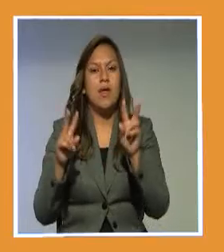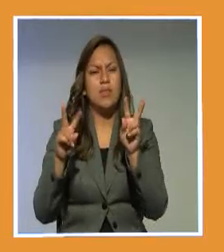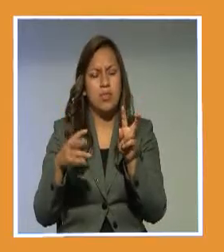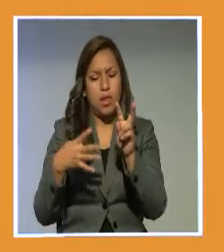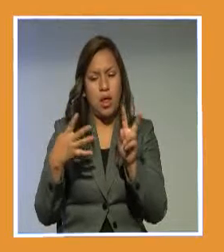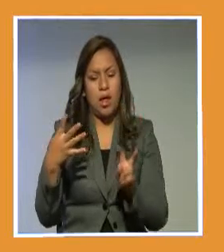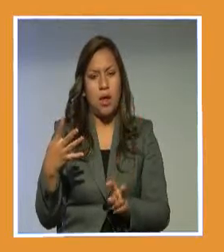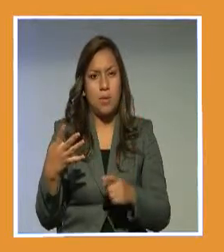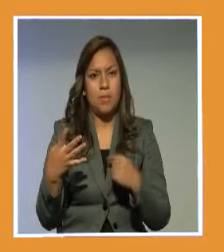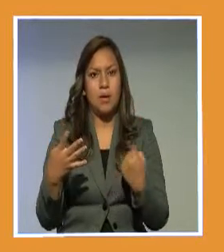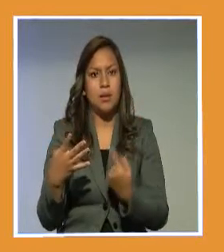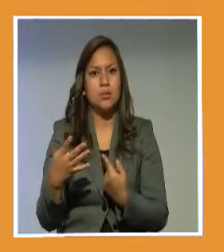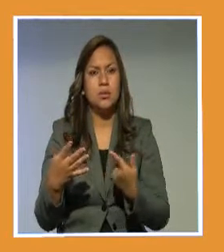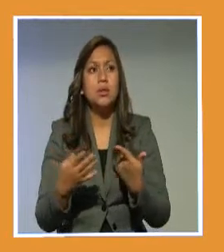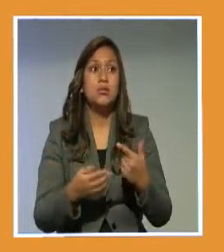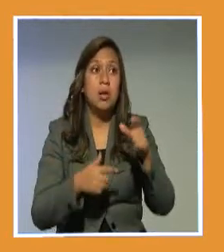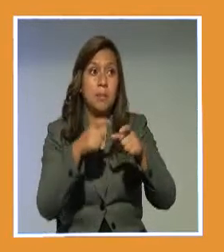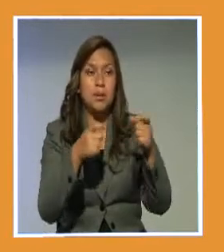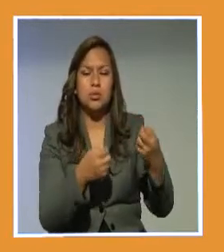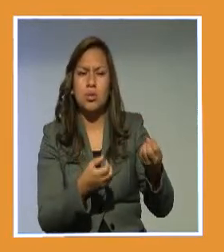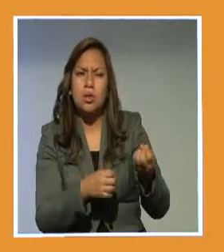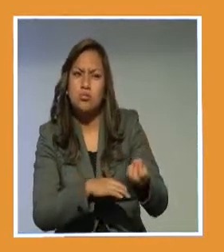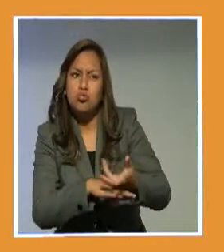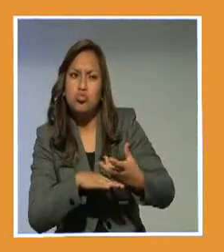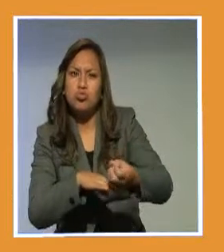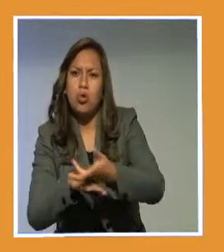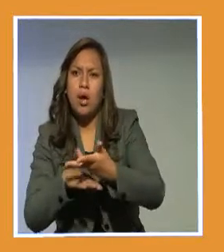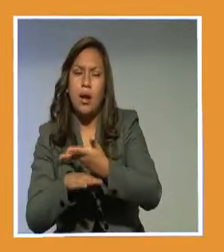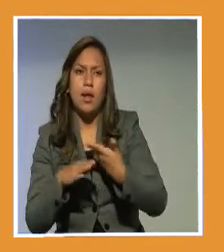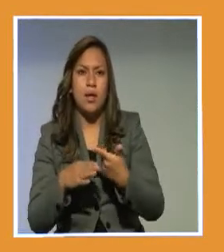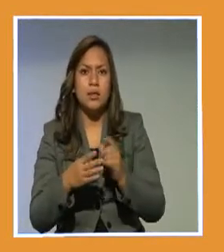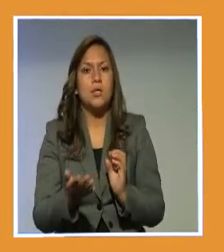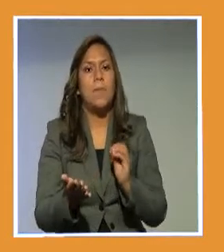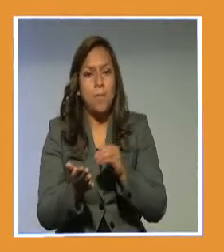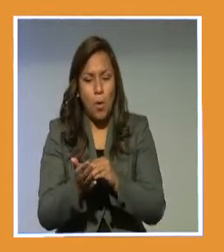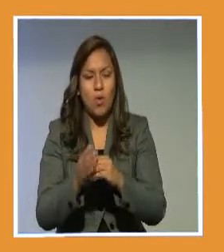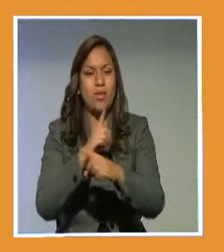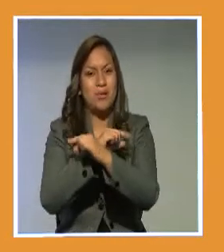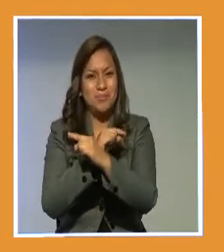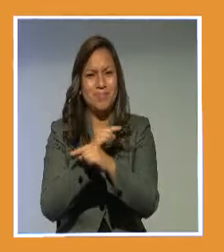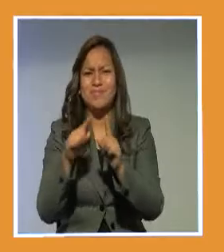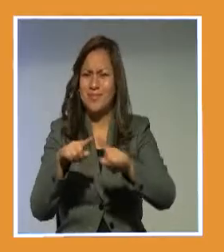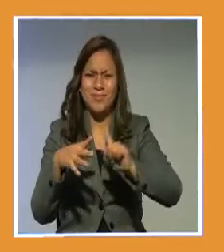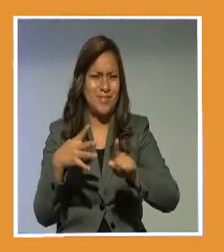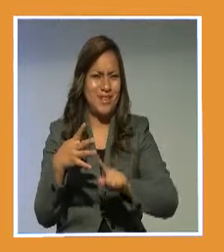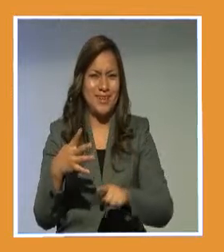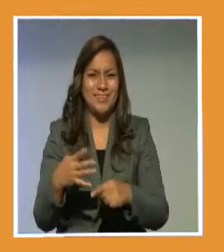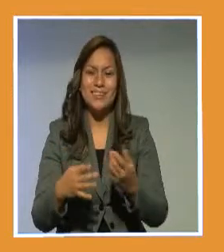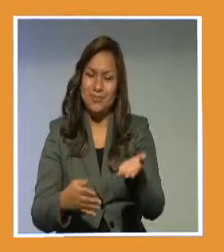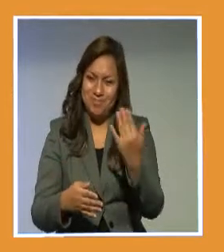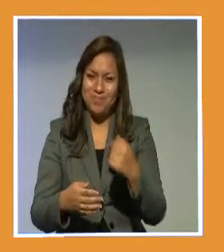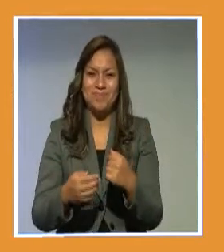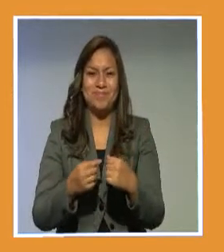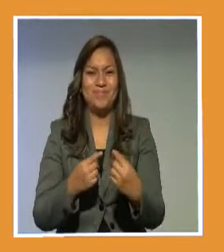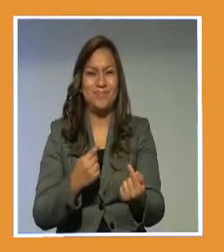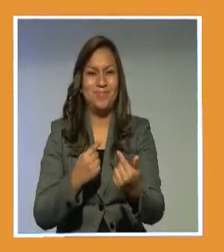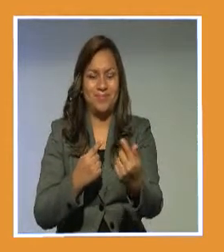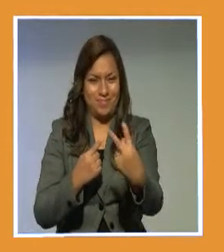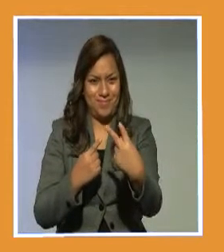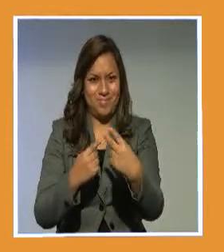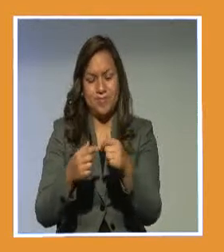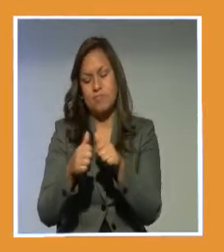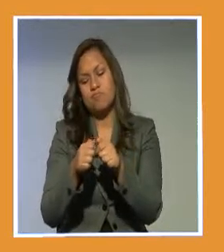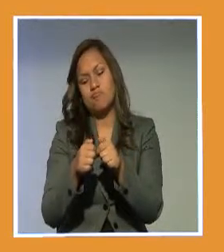vamos recibiendo de la población y cómo vamos anclando al trabajo legislativo. Así que gracias a todas y todos ustedes por acompañarnos y